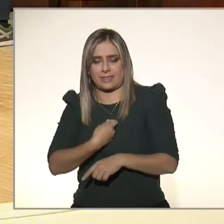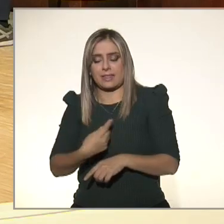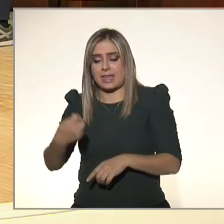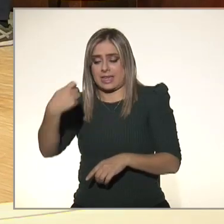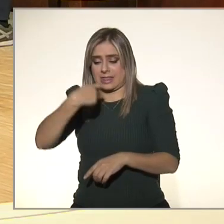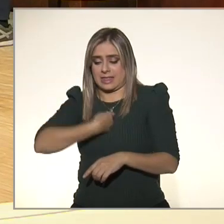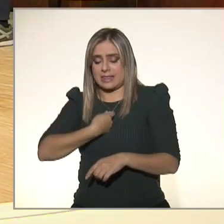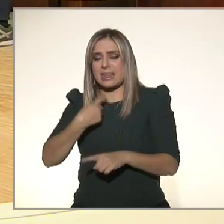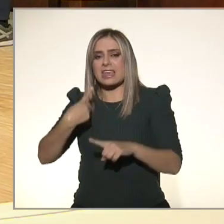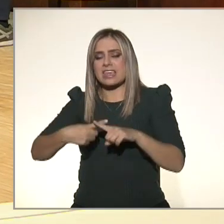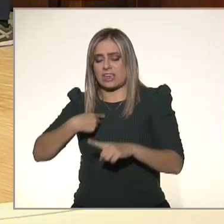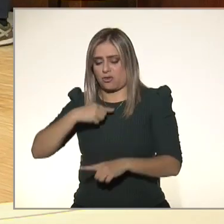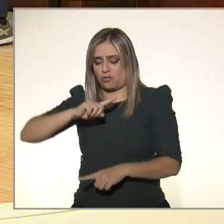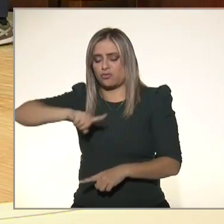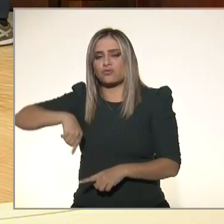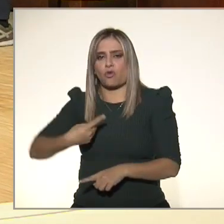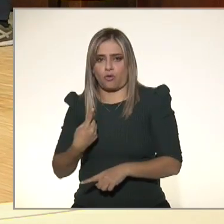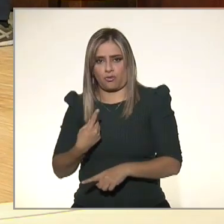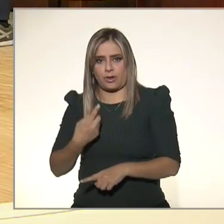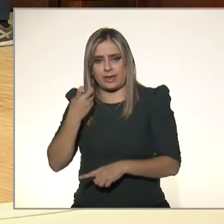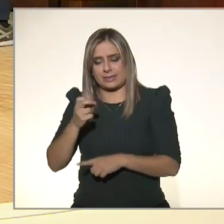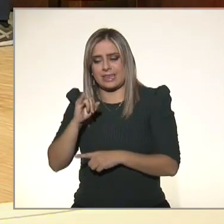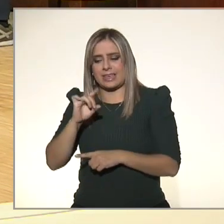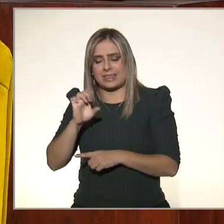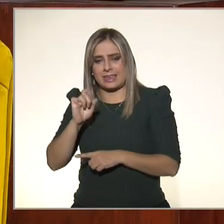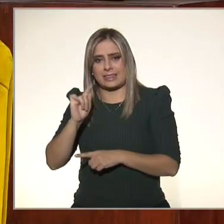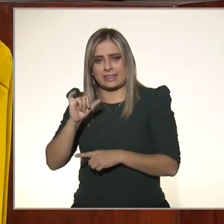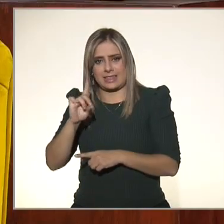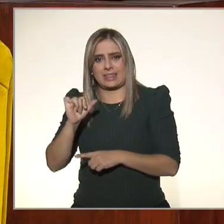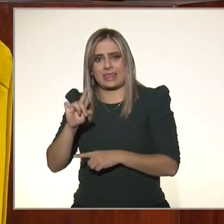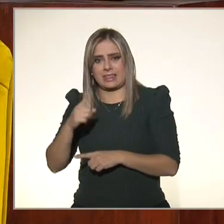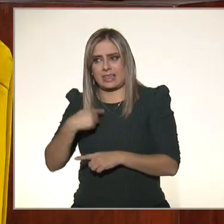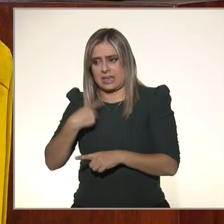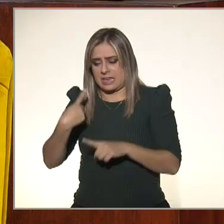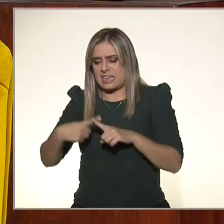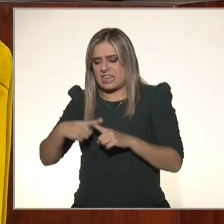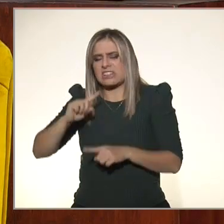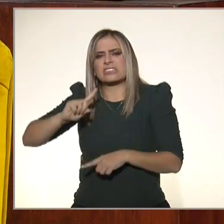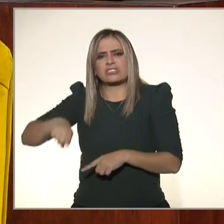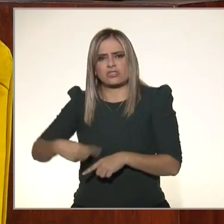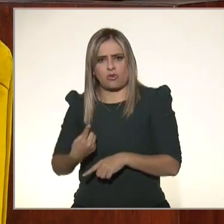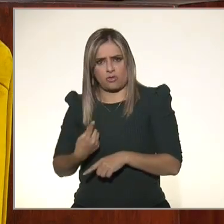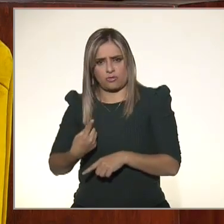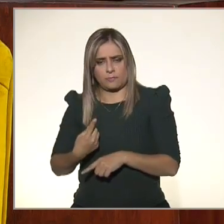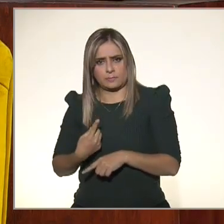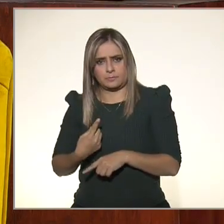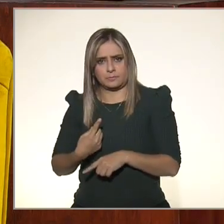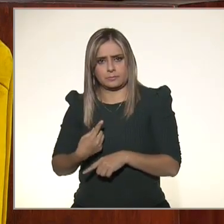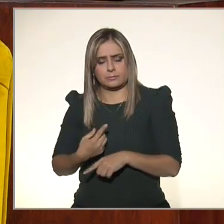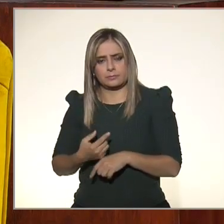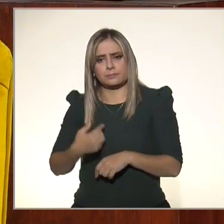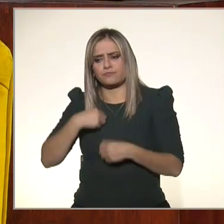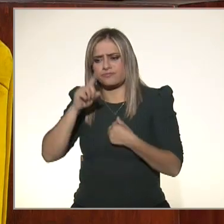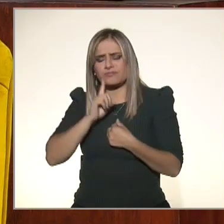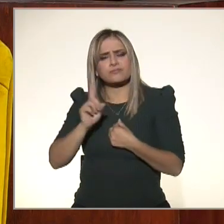te identificas tú. Exactamente, y en ese sentido es que nosotros ahora sabemos y reconocemos